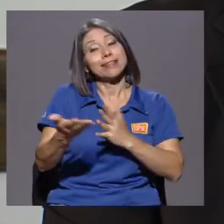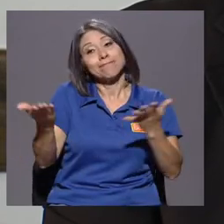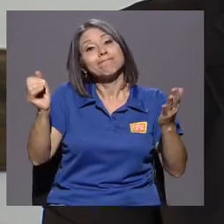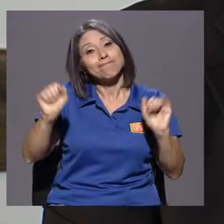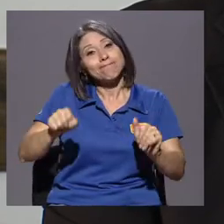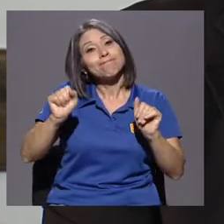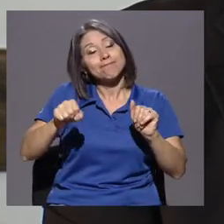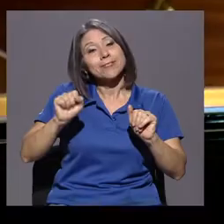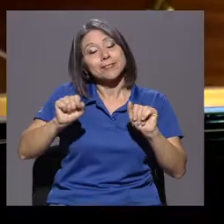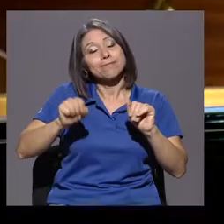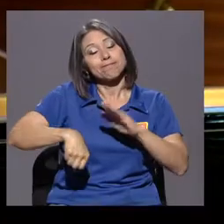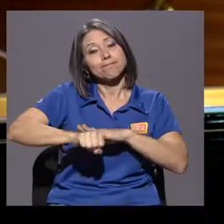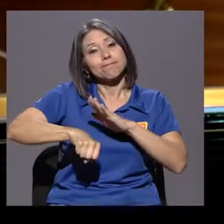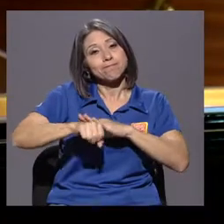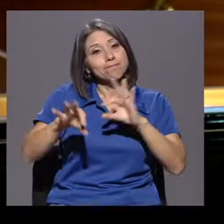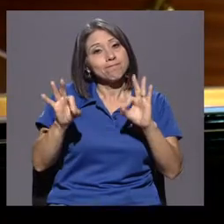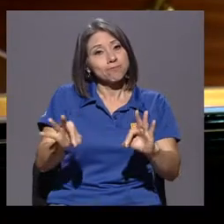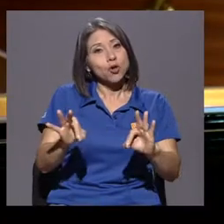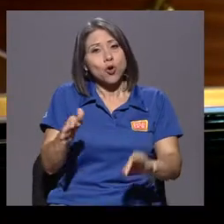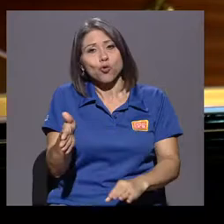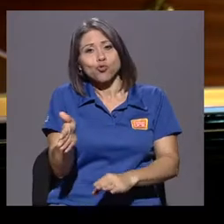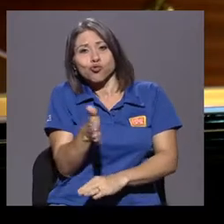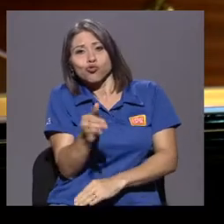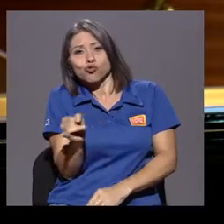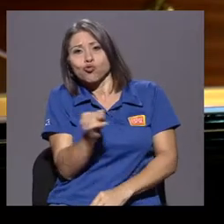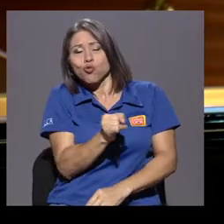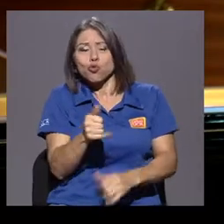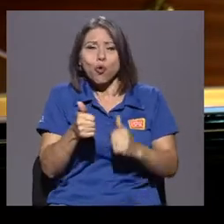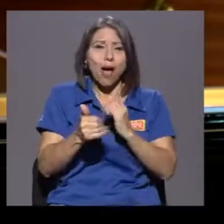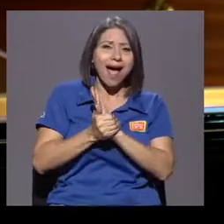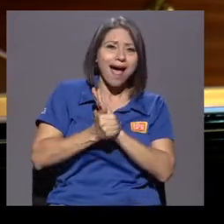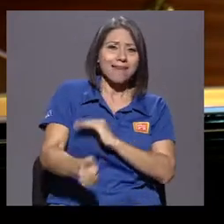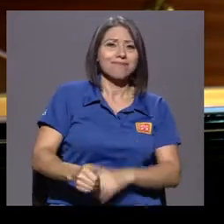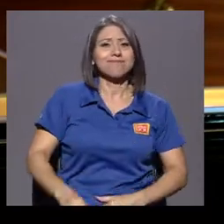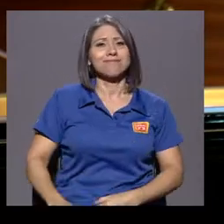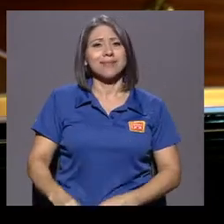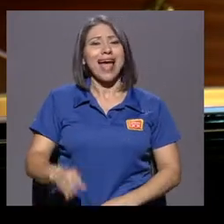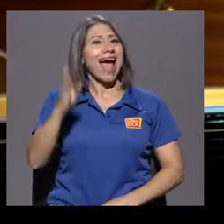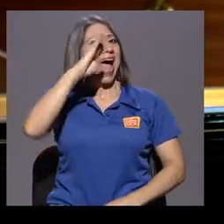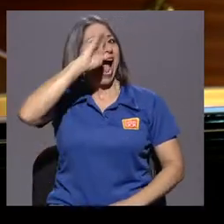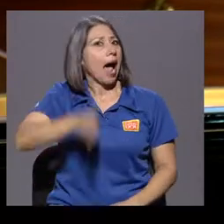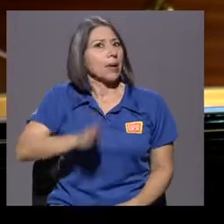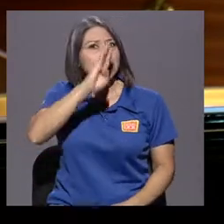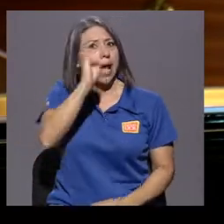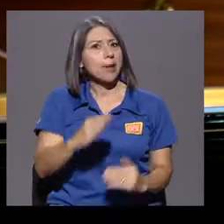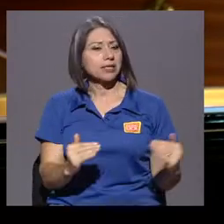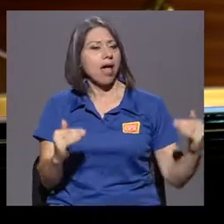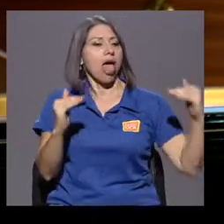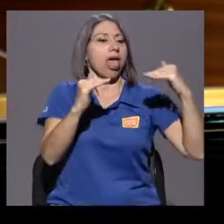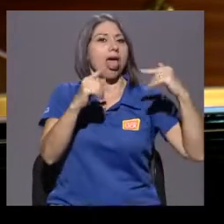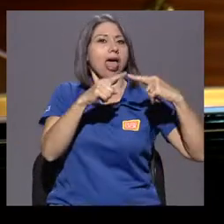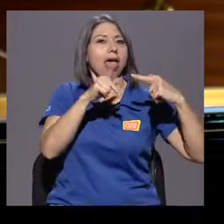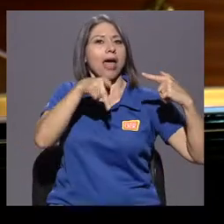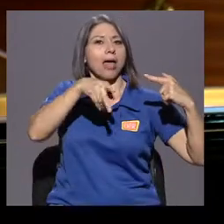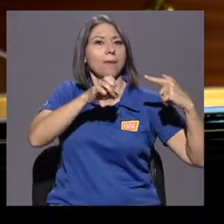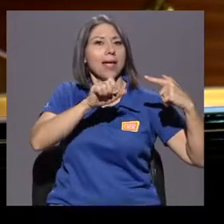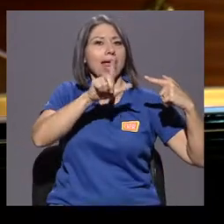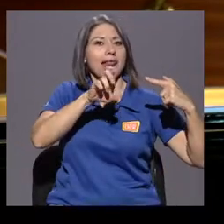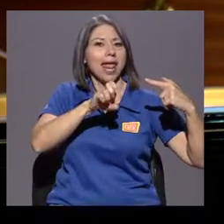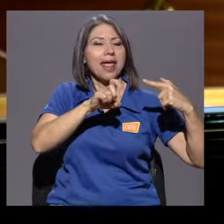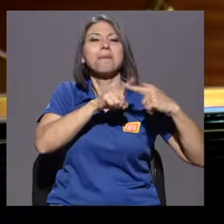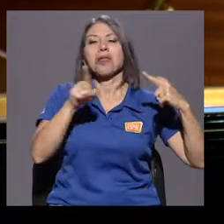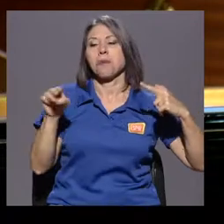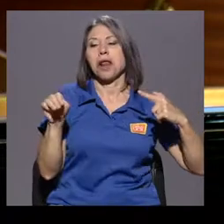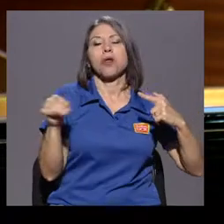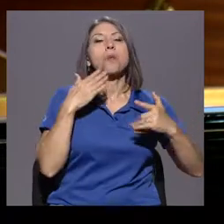que concederles o si si un zurdo muy habilidoso jamás jamás a la altura de pelé pero era un muy buen zurdo